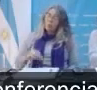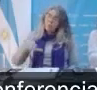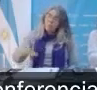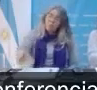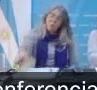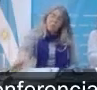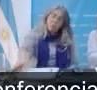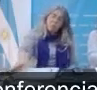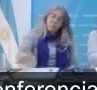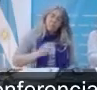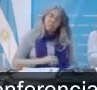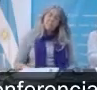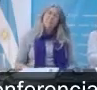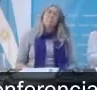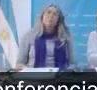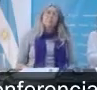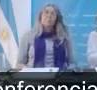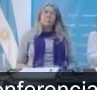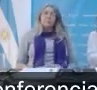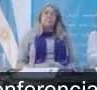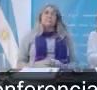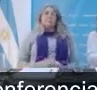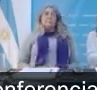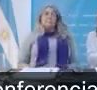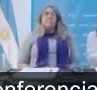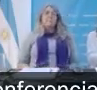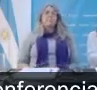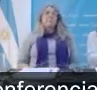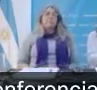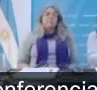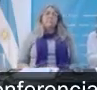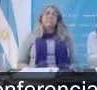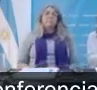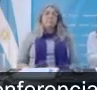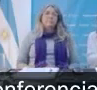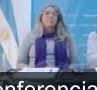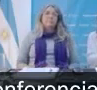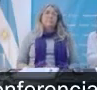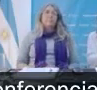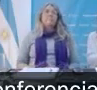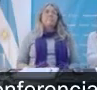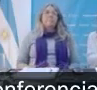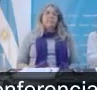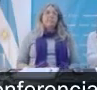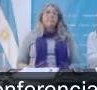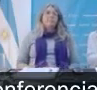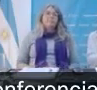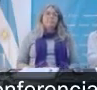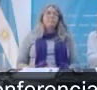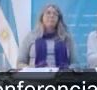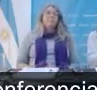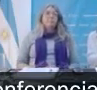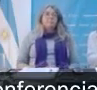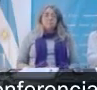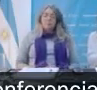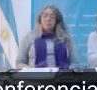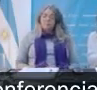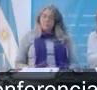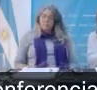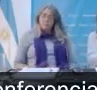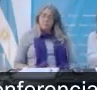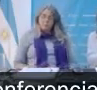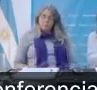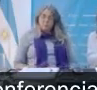Entonces, por ahí preguntarnos qué es lo que esconde esto, ¿no? ¿Por qué necesitamos tanto poner el foco en los jóvenes? Preguntarnos qué pasa